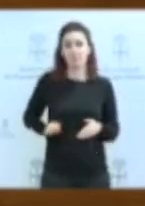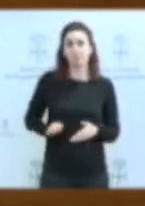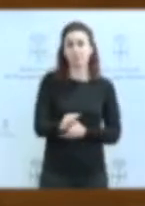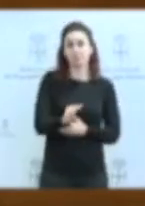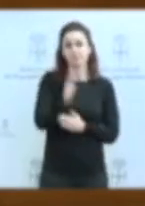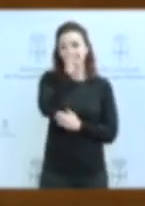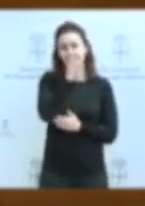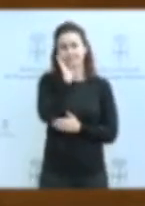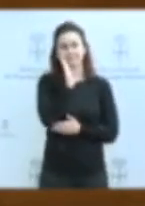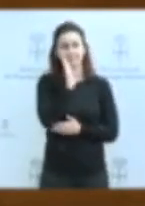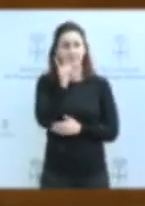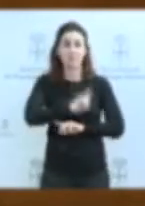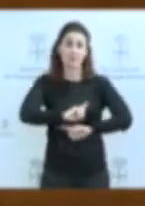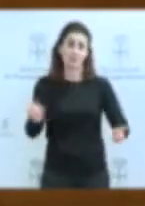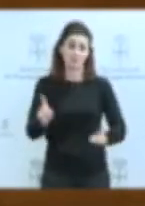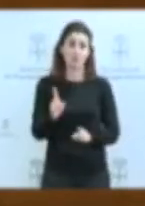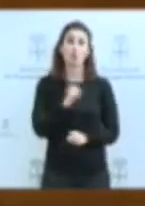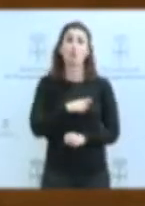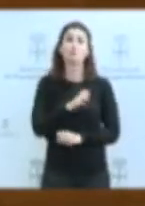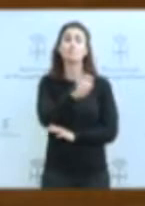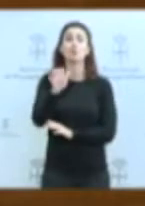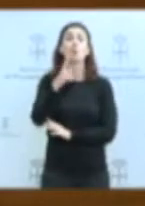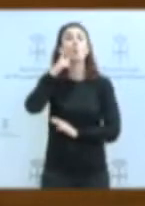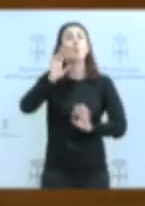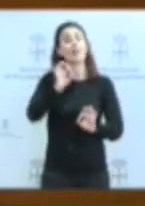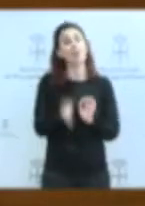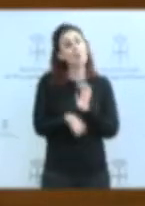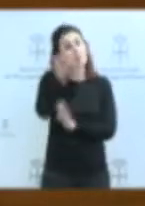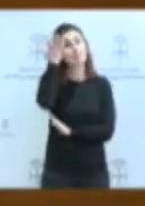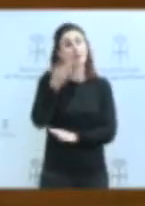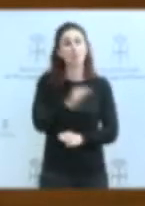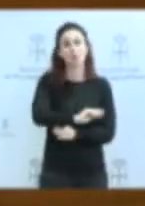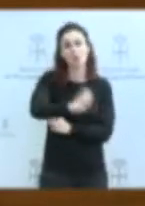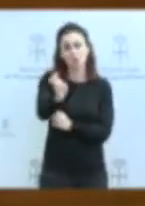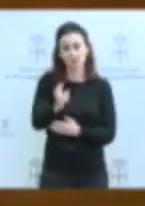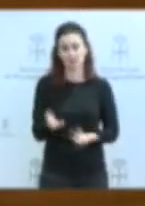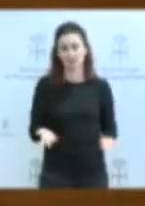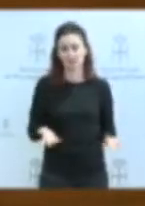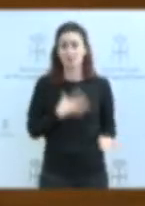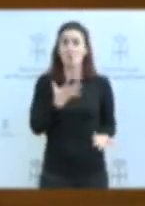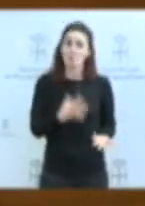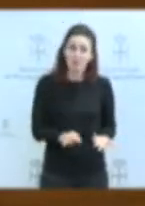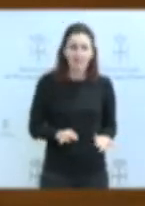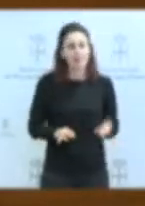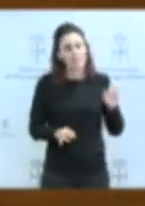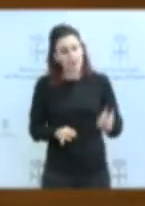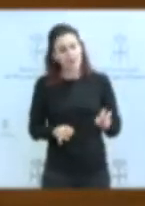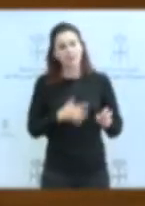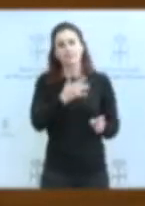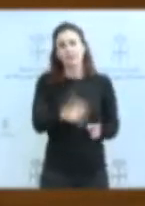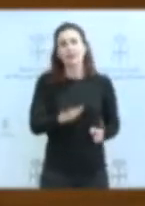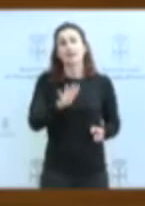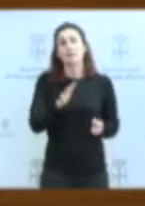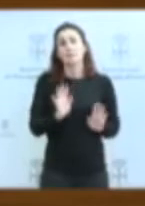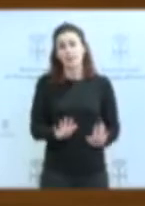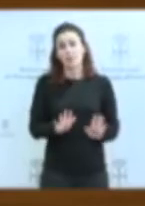inventamos otro tipo de ayudas que tendrían quizás sentido si realmente fueran hechas para el objetivo para el cual